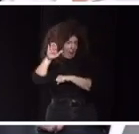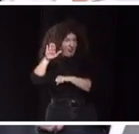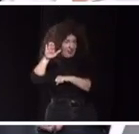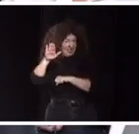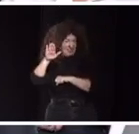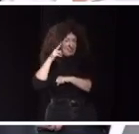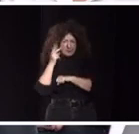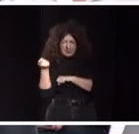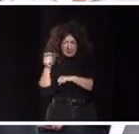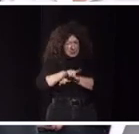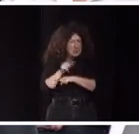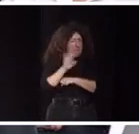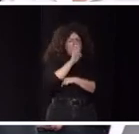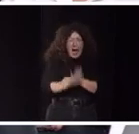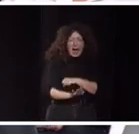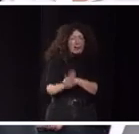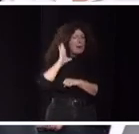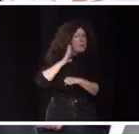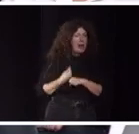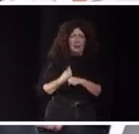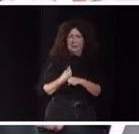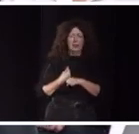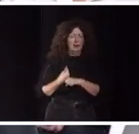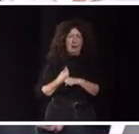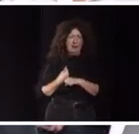se parece, compañeros y compañeras?